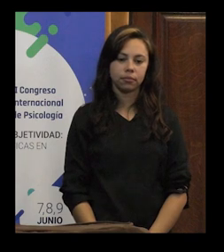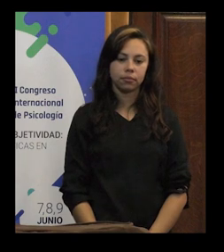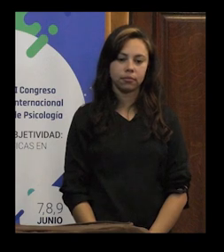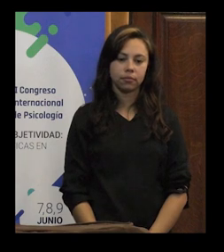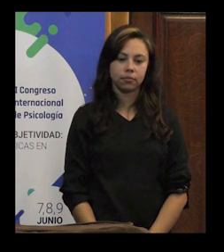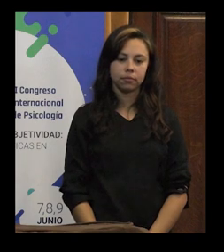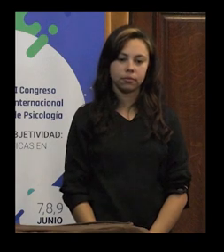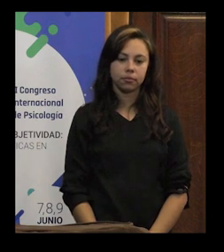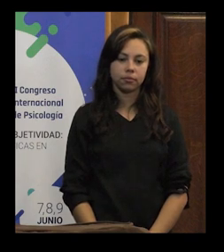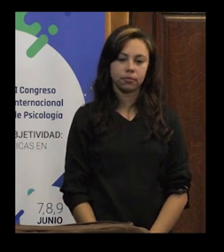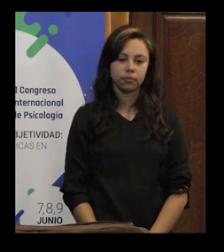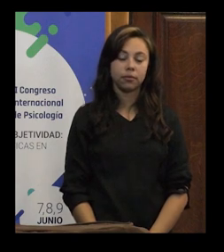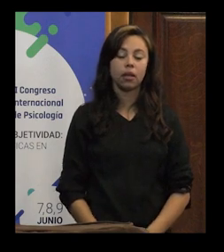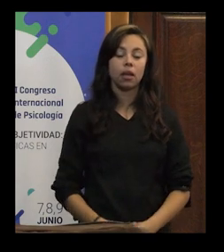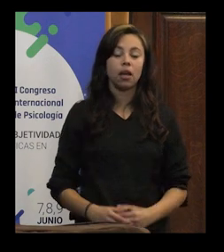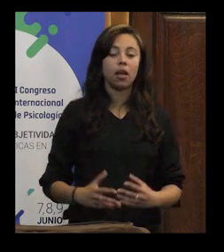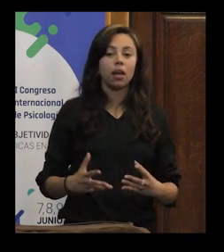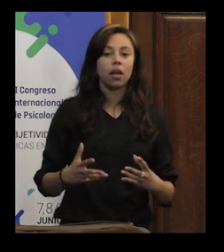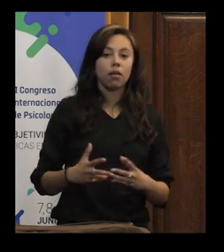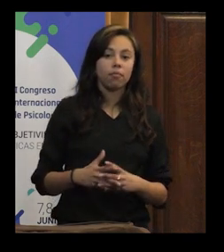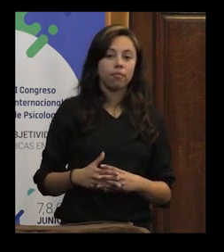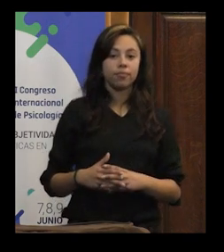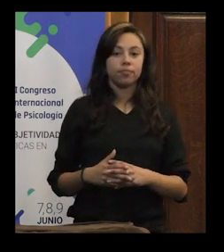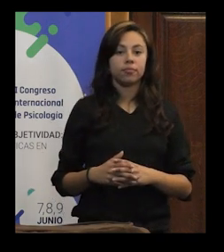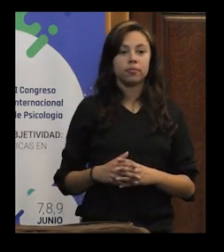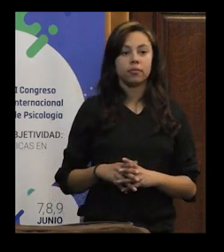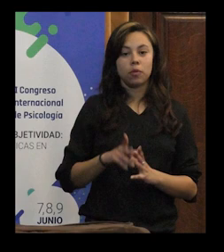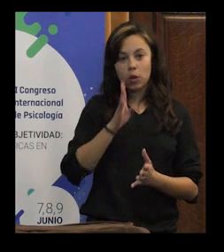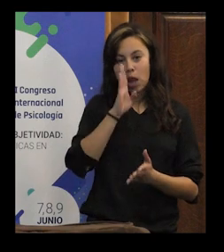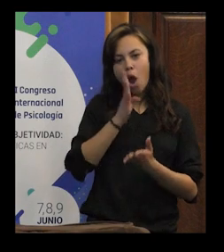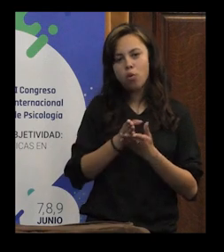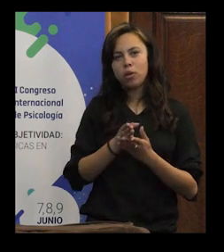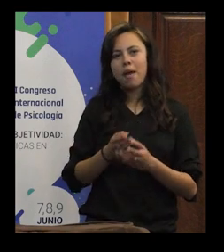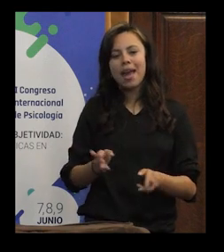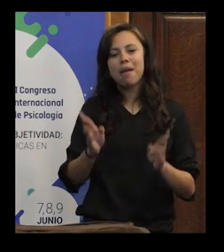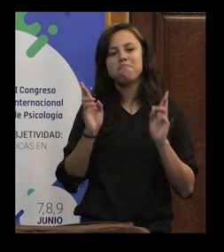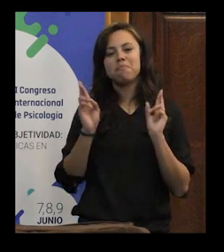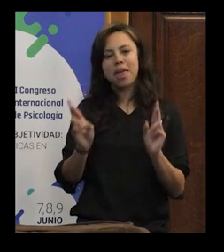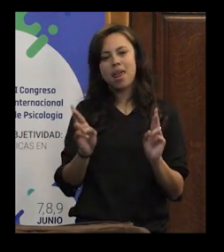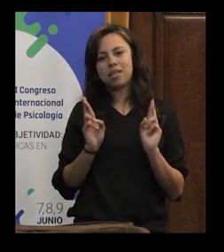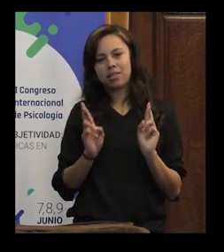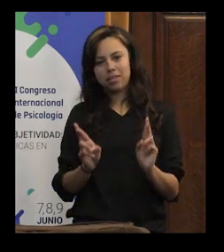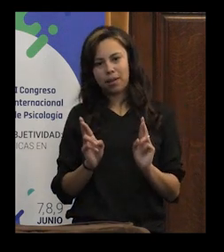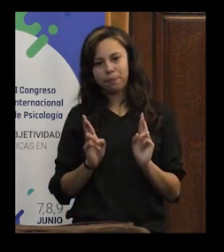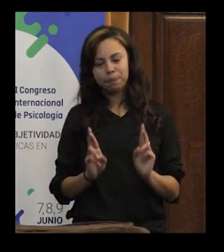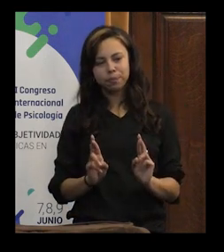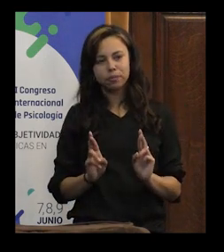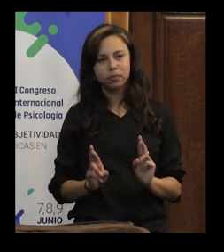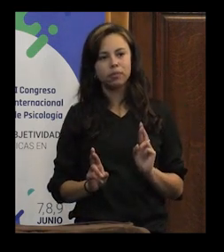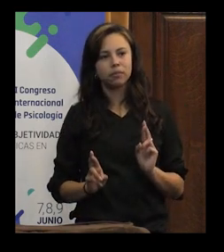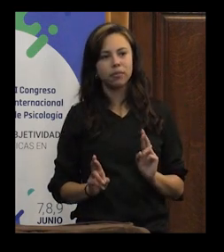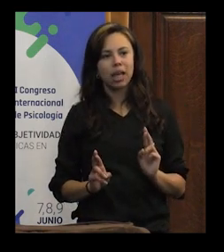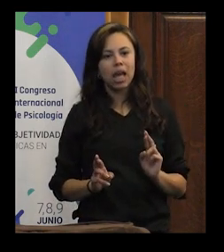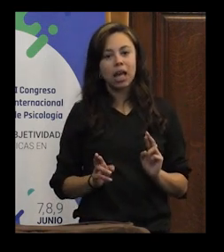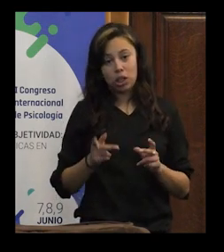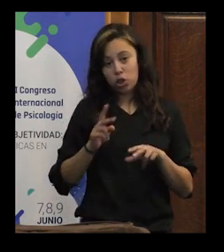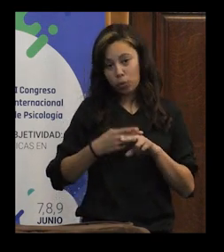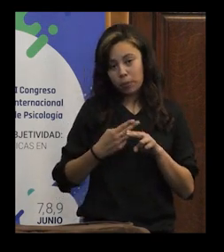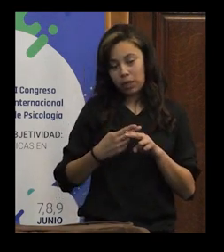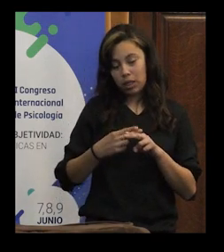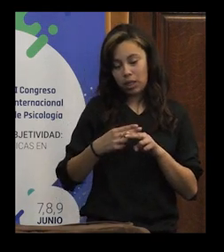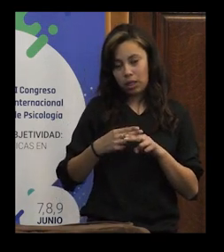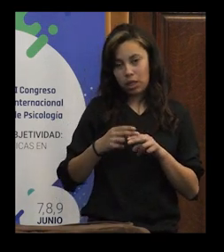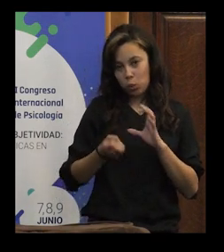demostración, ¿tá? De lo que se llama la gran esperanza, ¿no? Esto es el caso de una niña,